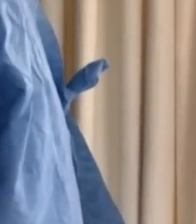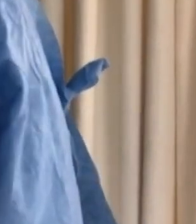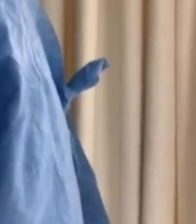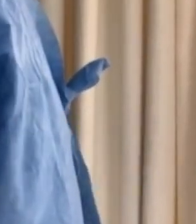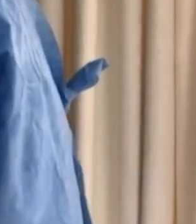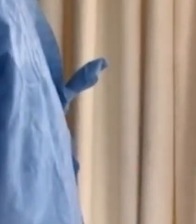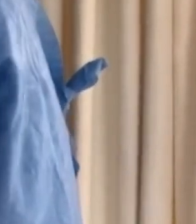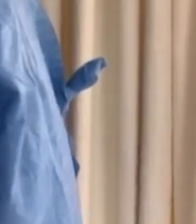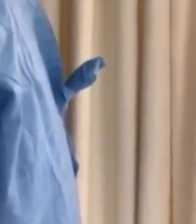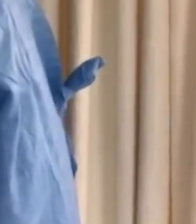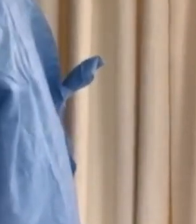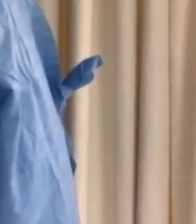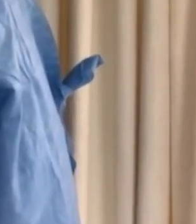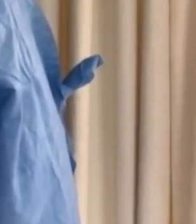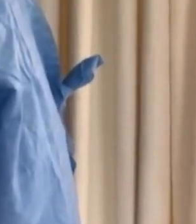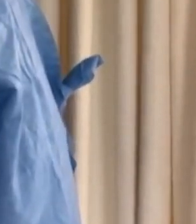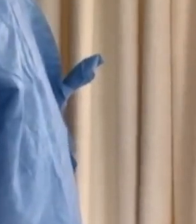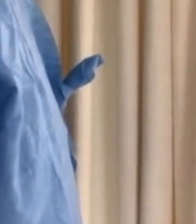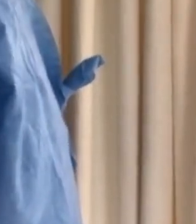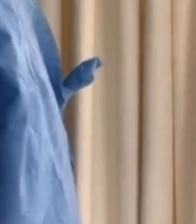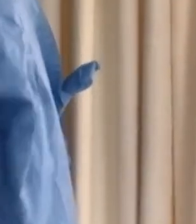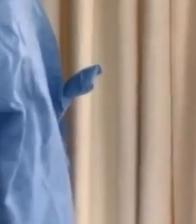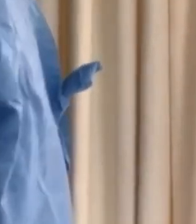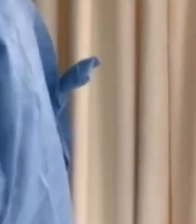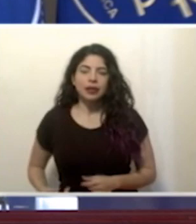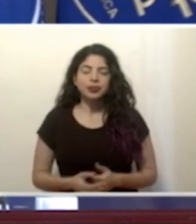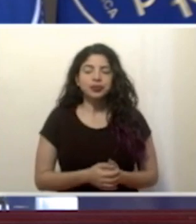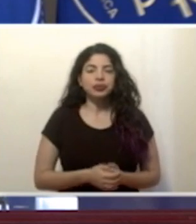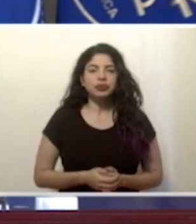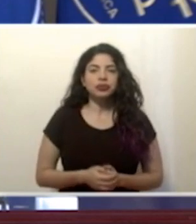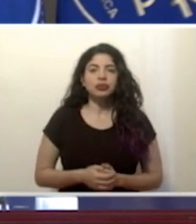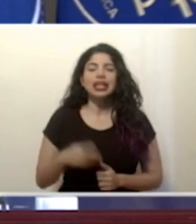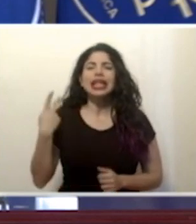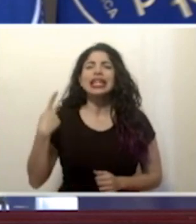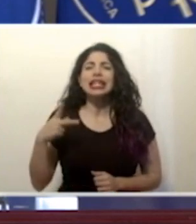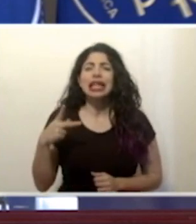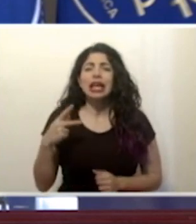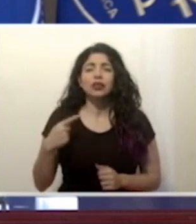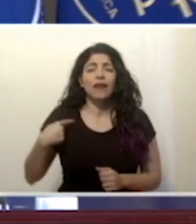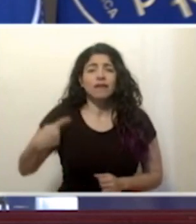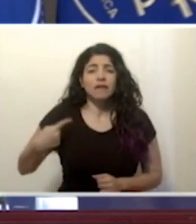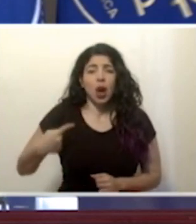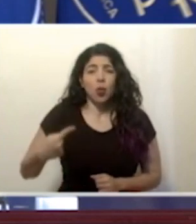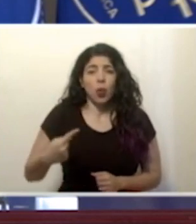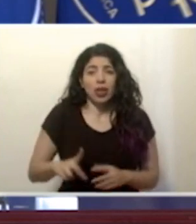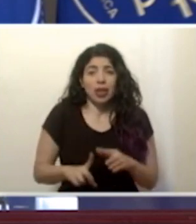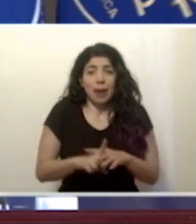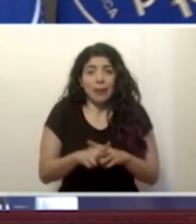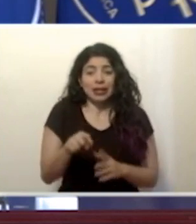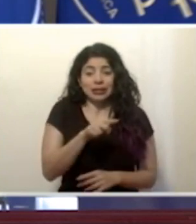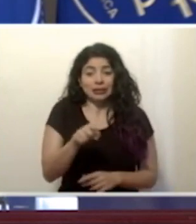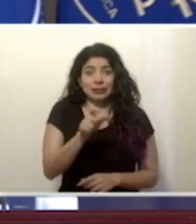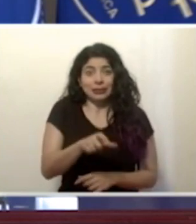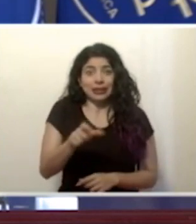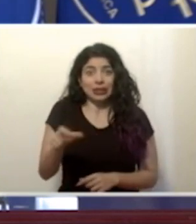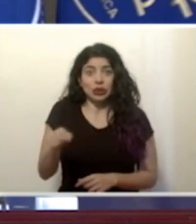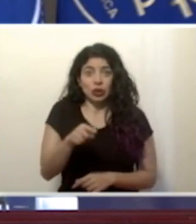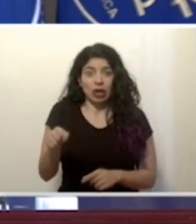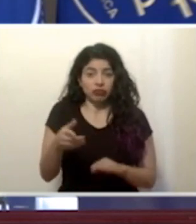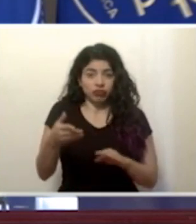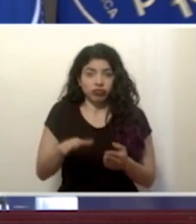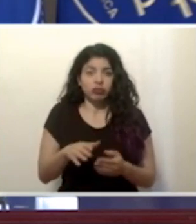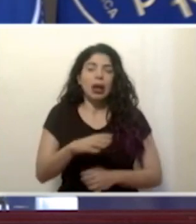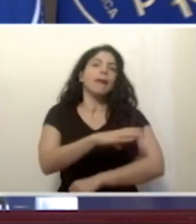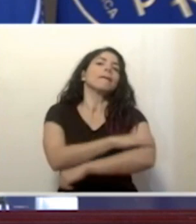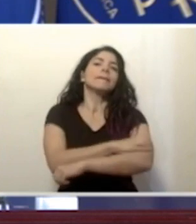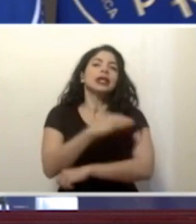edades entre los 26 y 84 años perdieron la vida. Los factores de riesgo más comunes que presentaban estas personas